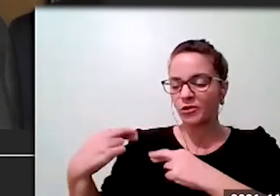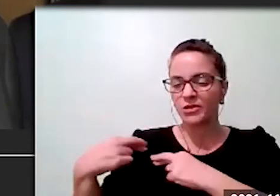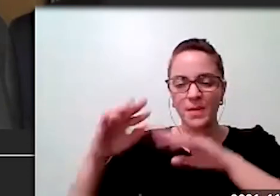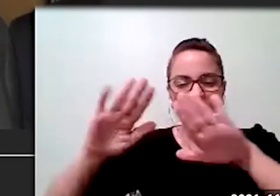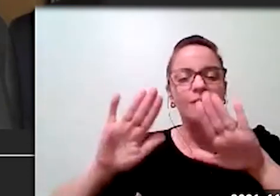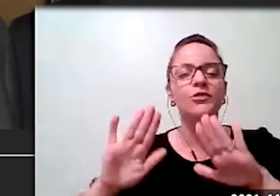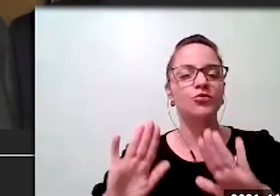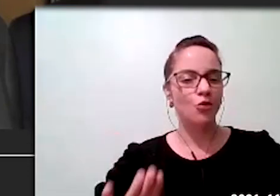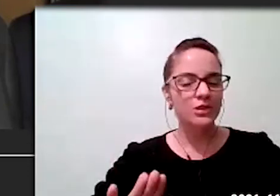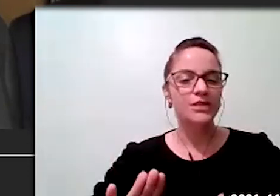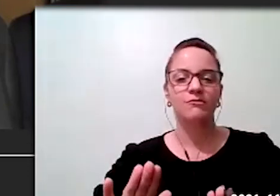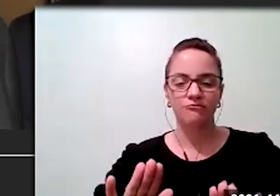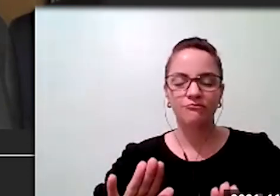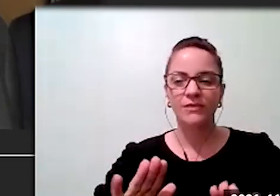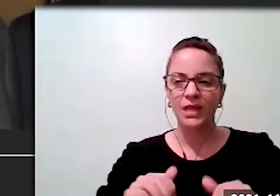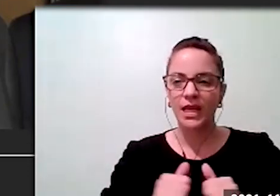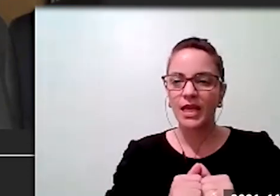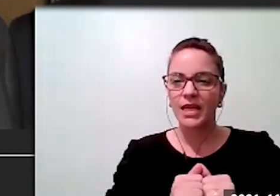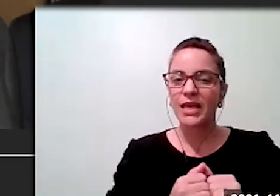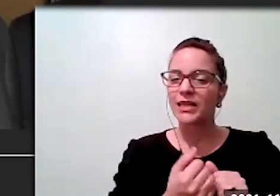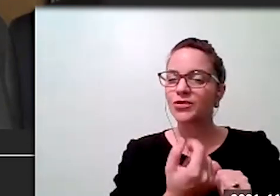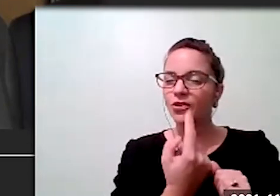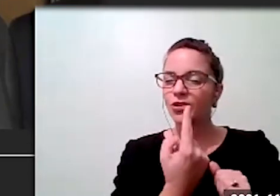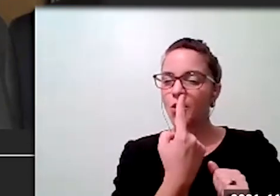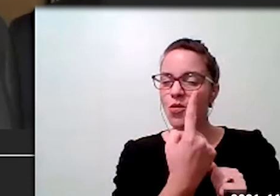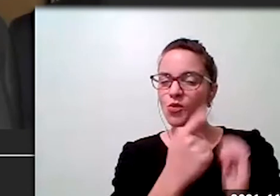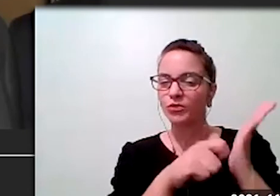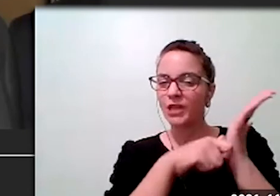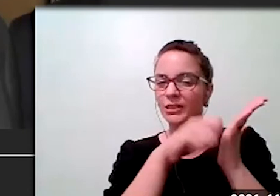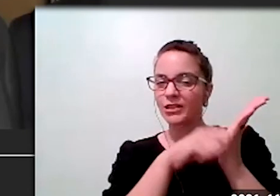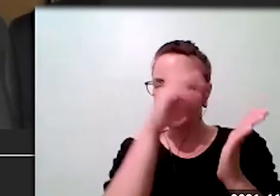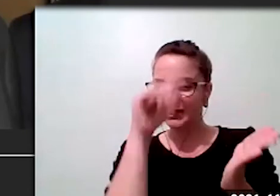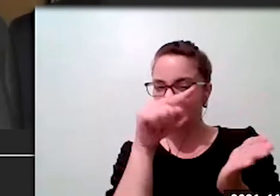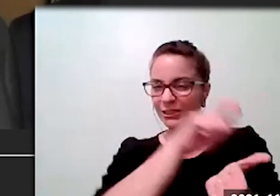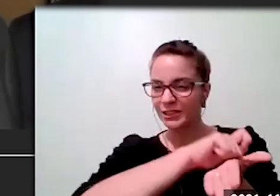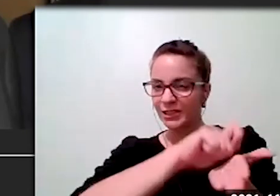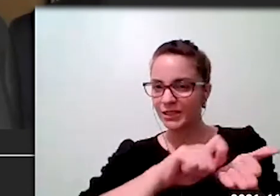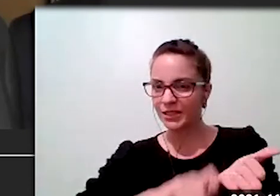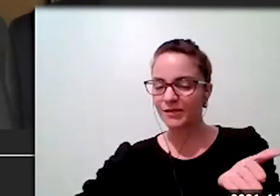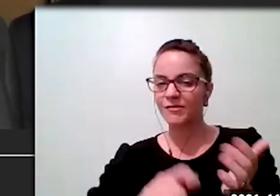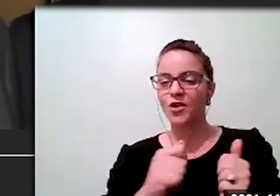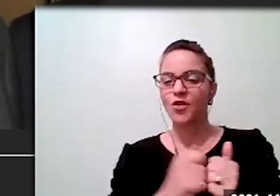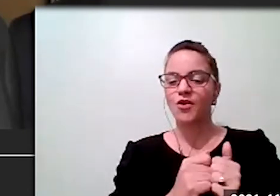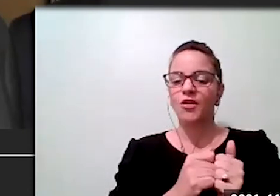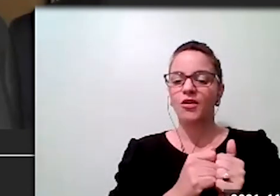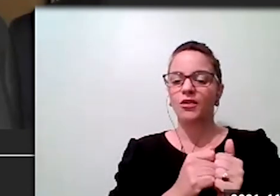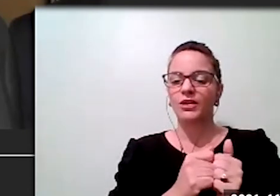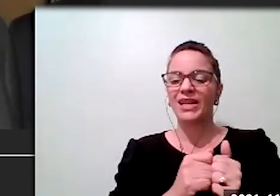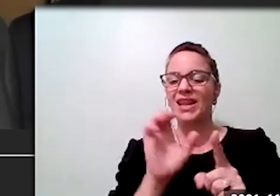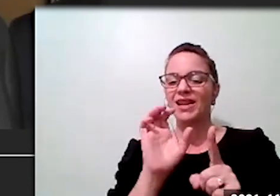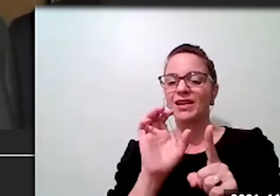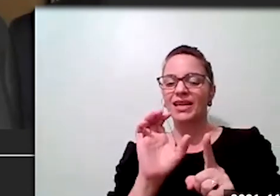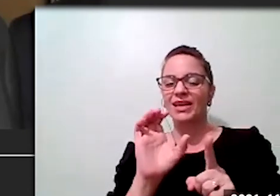increíble. Y de un artículo que produjo la crítica cultural